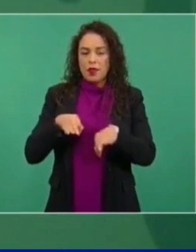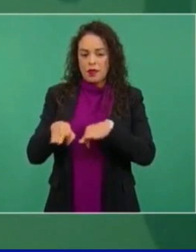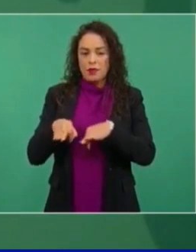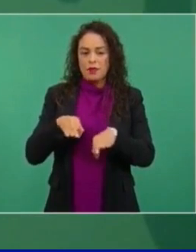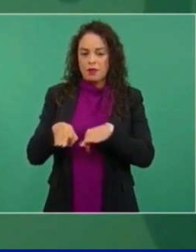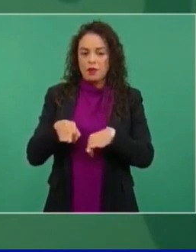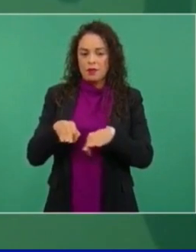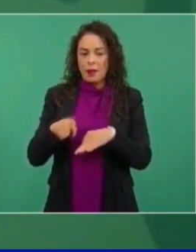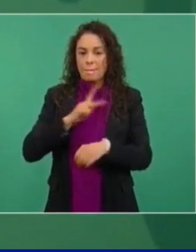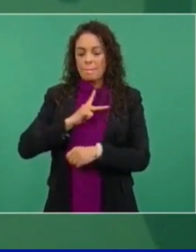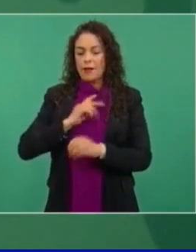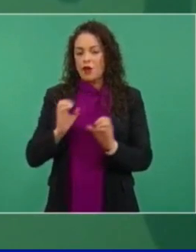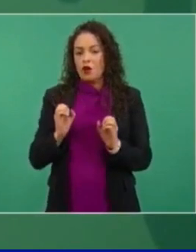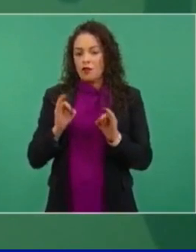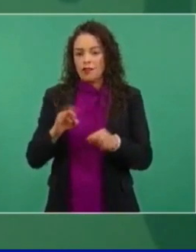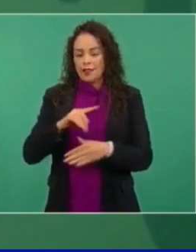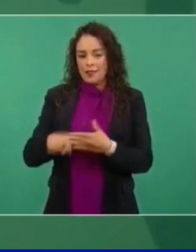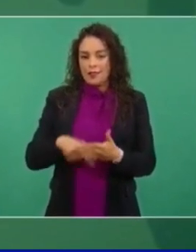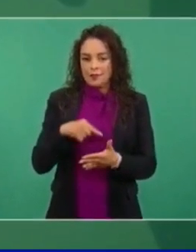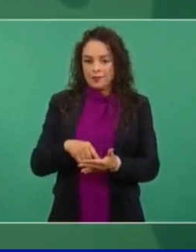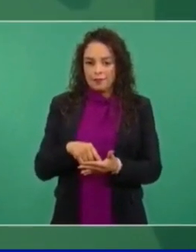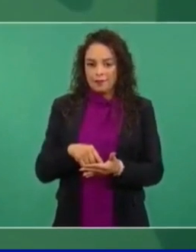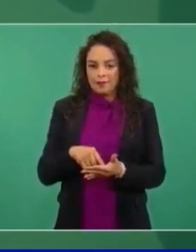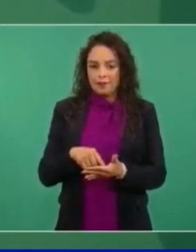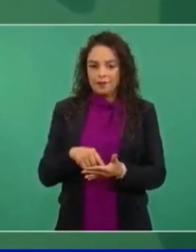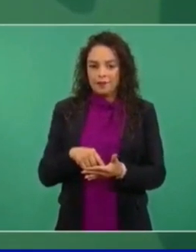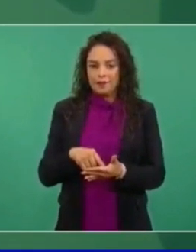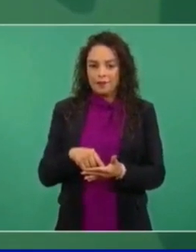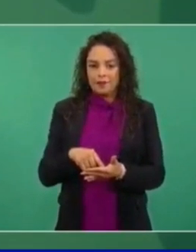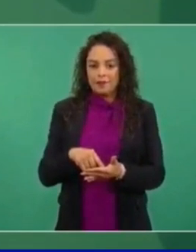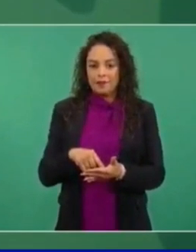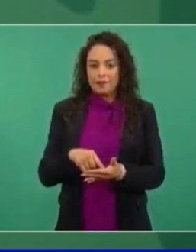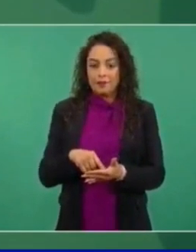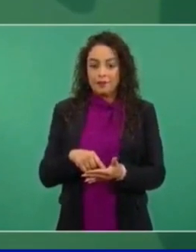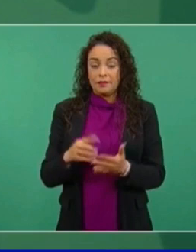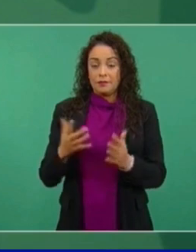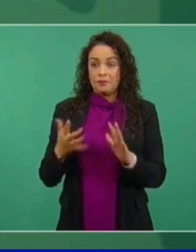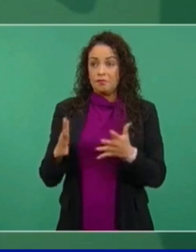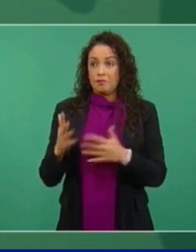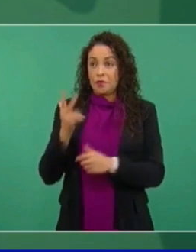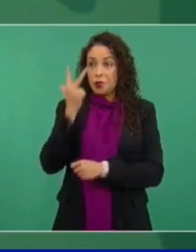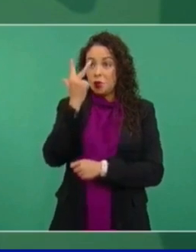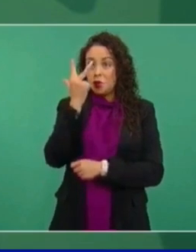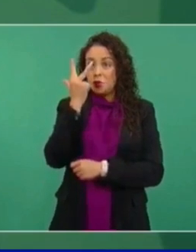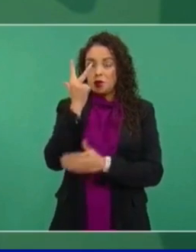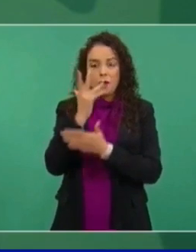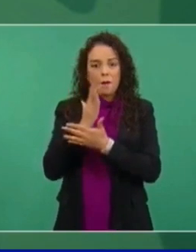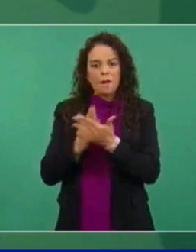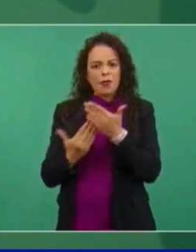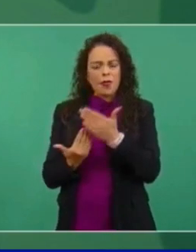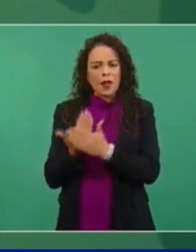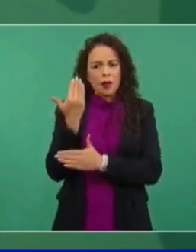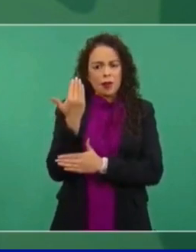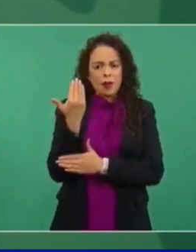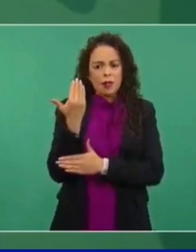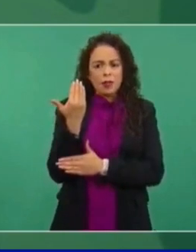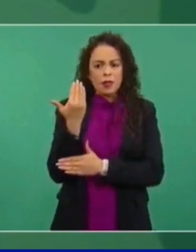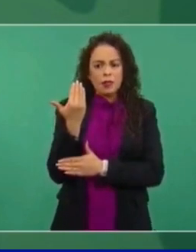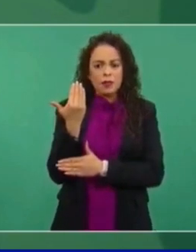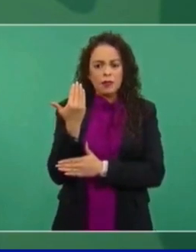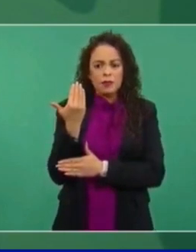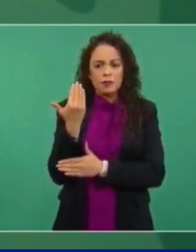en mi oficina y desde las 8:30 de la mañana, el acto fue